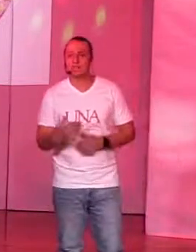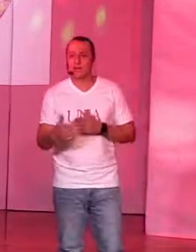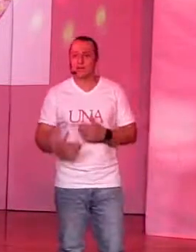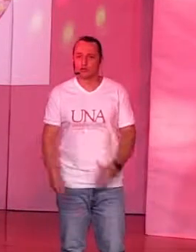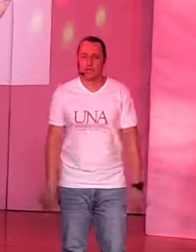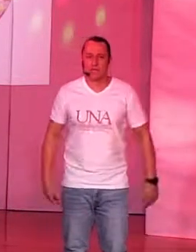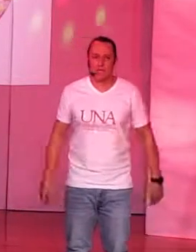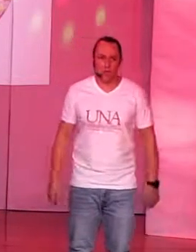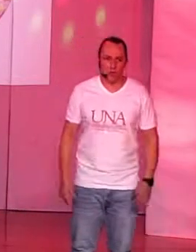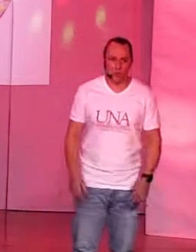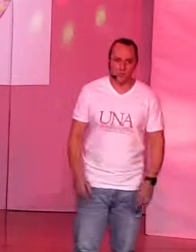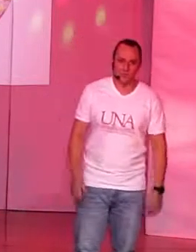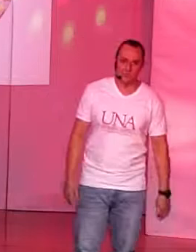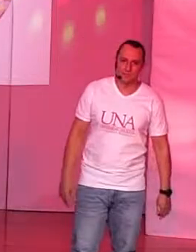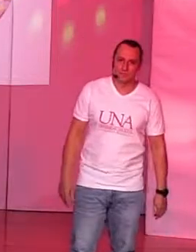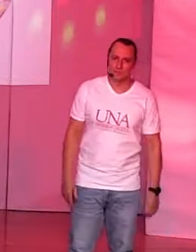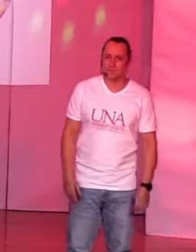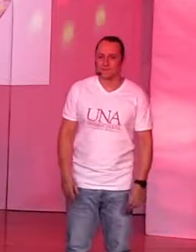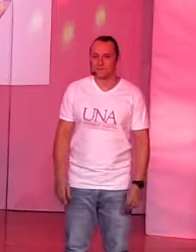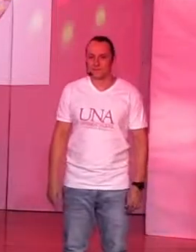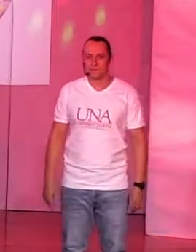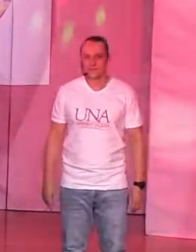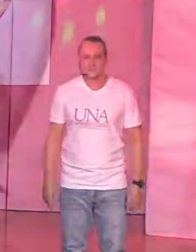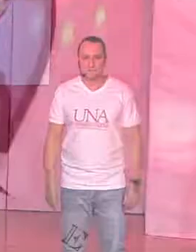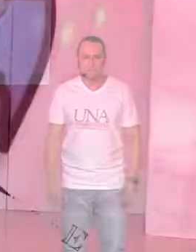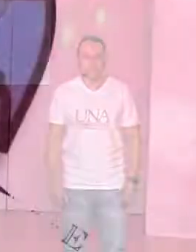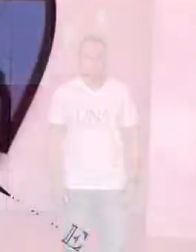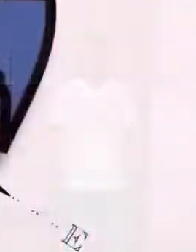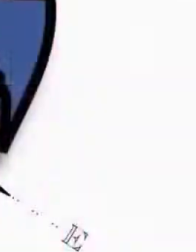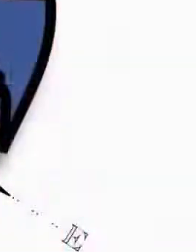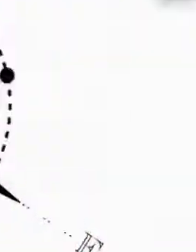ver qué mensaje nos tienen el día de hoy.